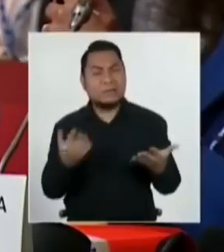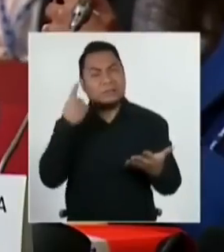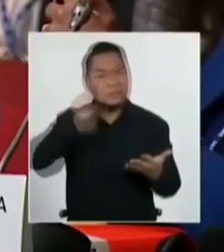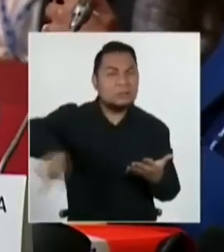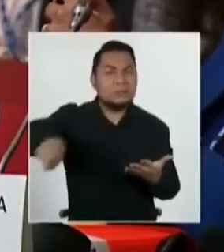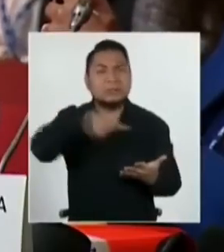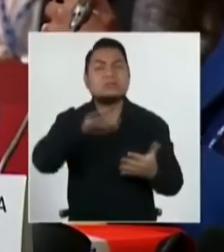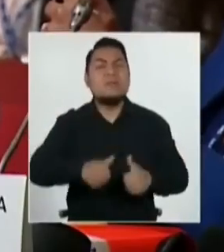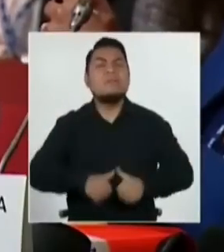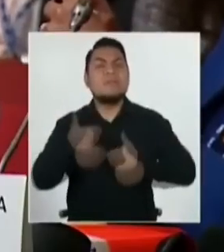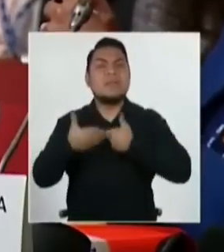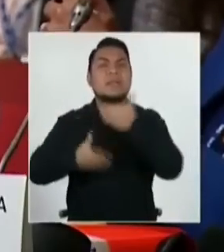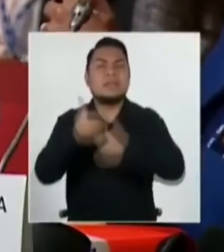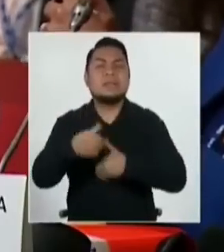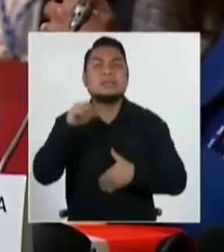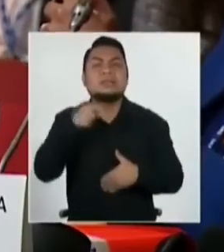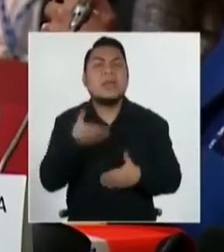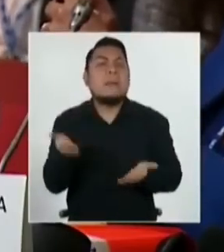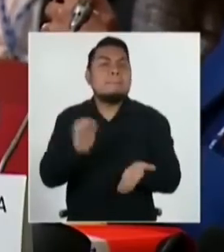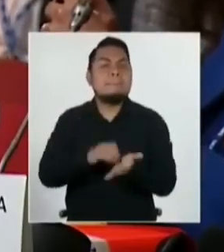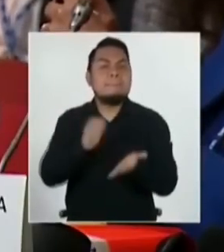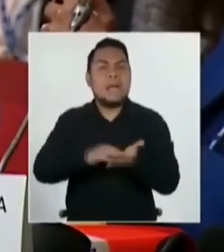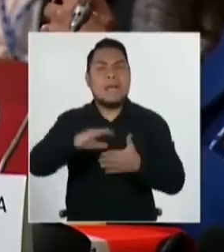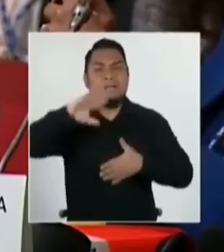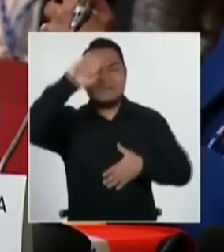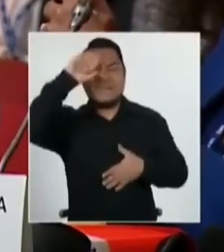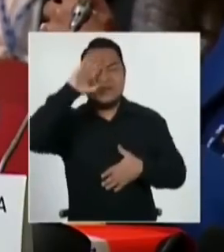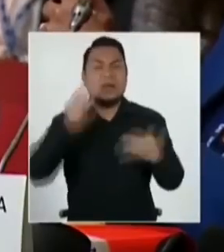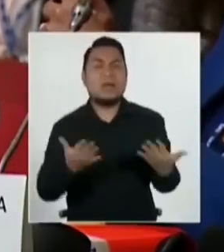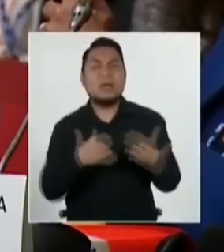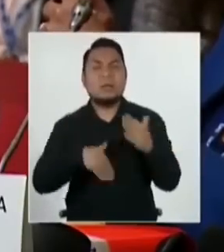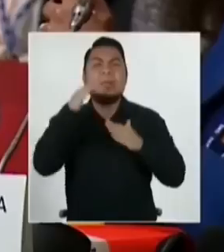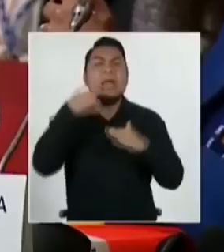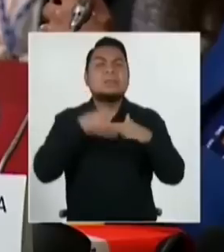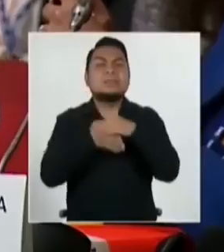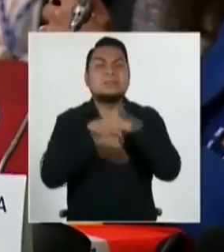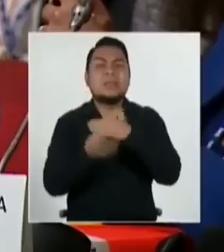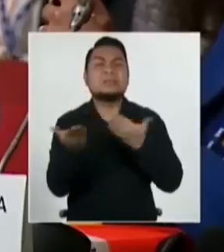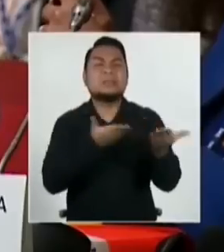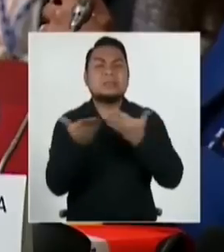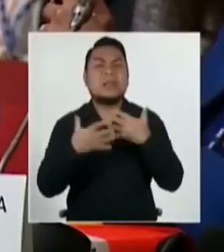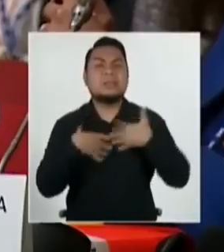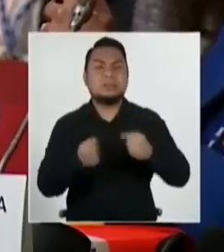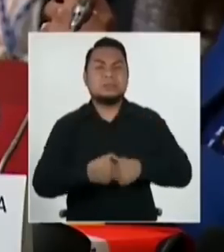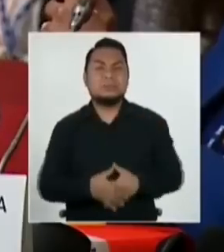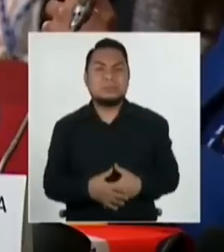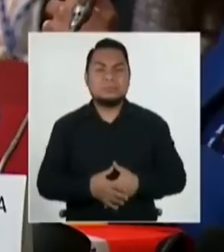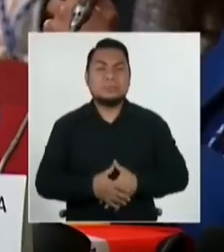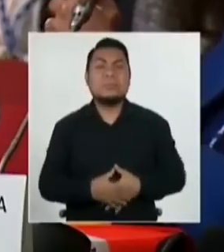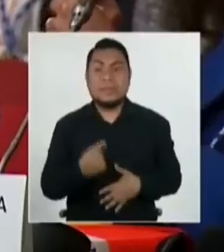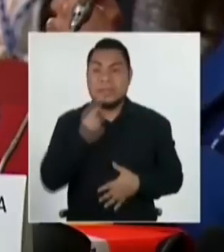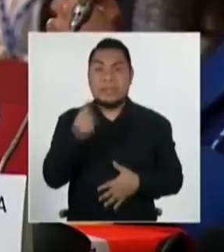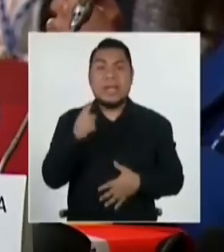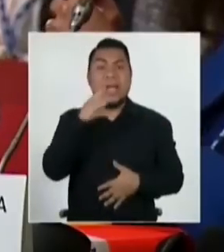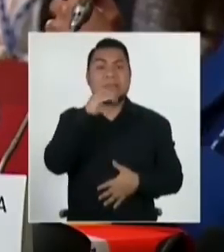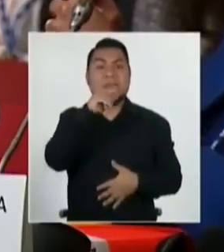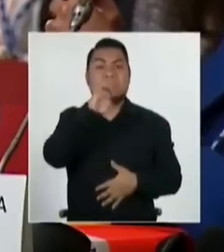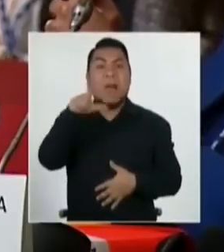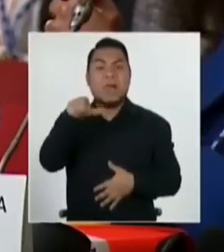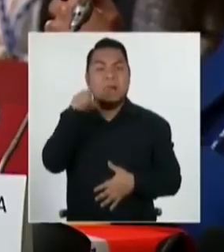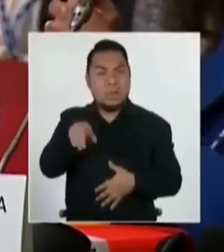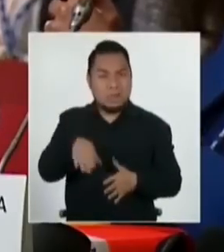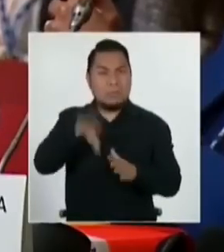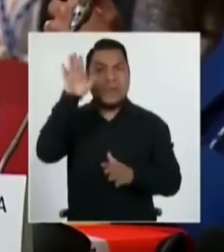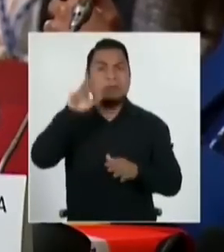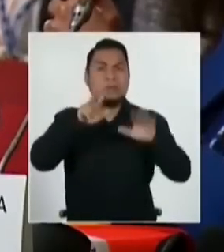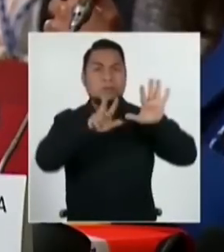carencias toda su vida y que sean más propensas a enfermedades con menor acceso a servicios de salud. Según la CEPAL, se incrementó